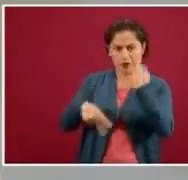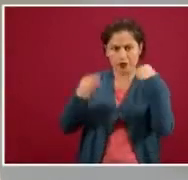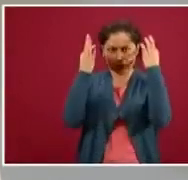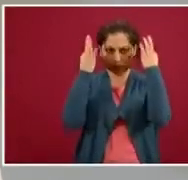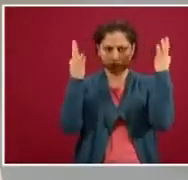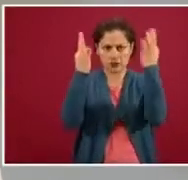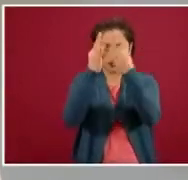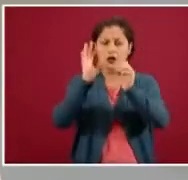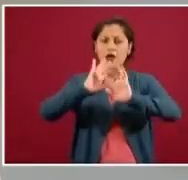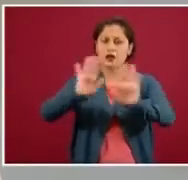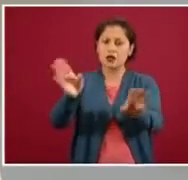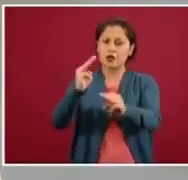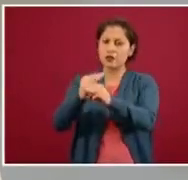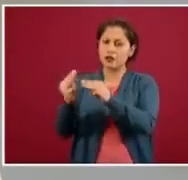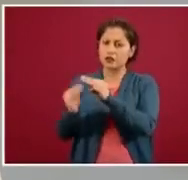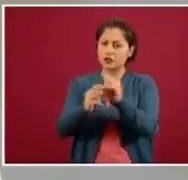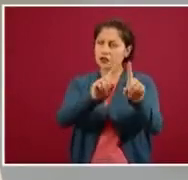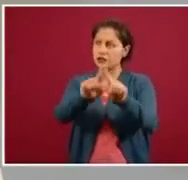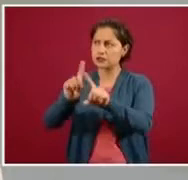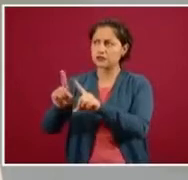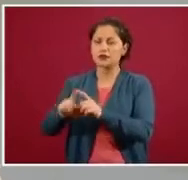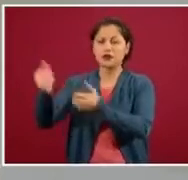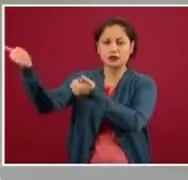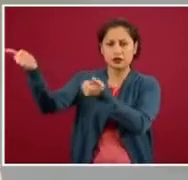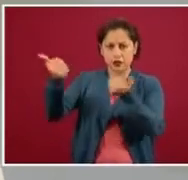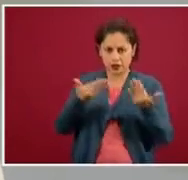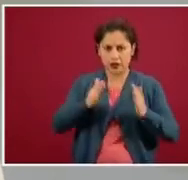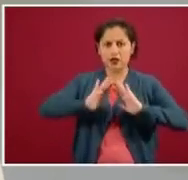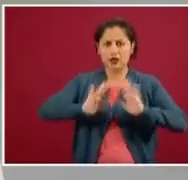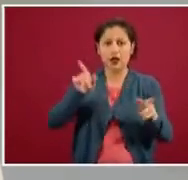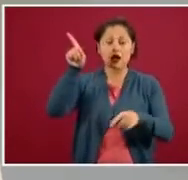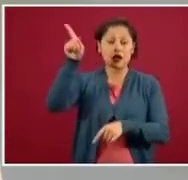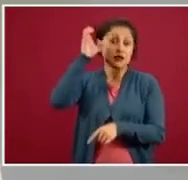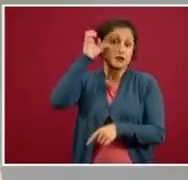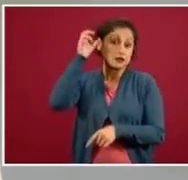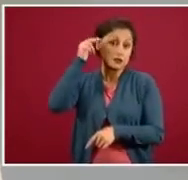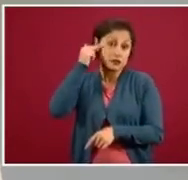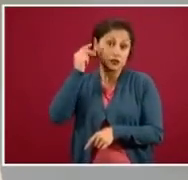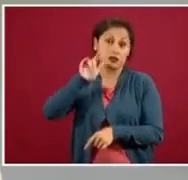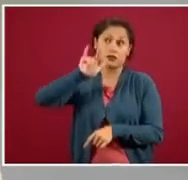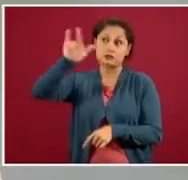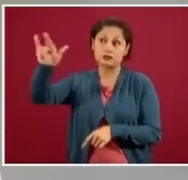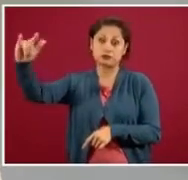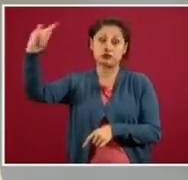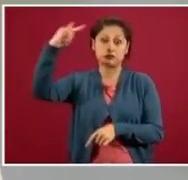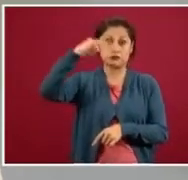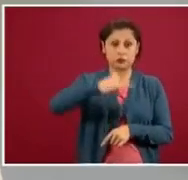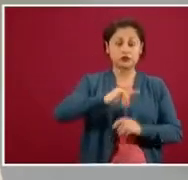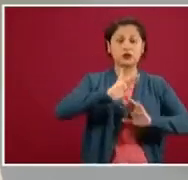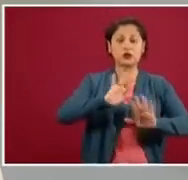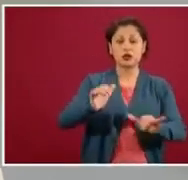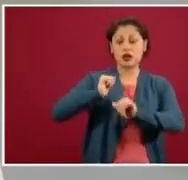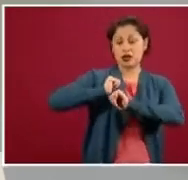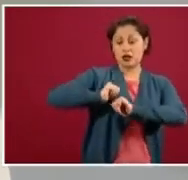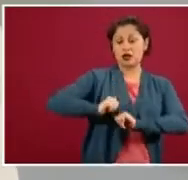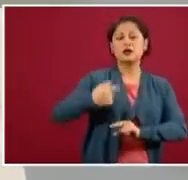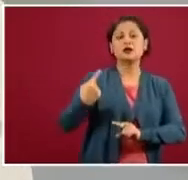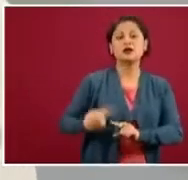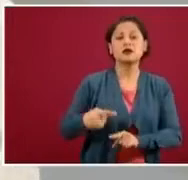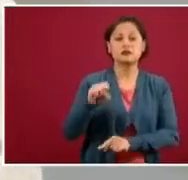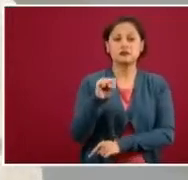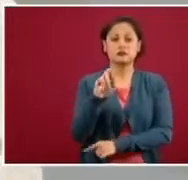los insumos, ahorita mayormente provenientes de China, lo está coordinando la Secretaría de Relaciones